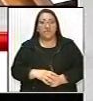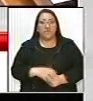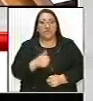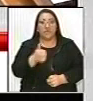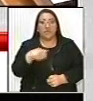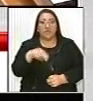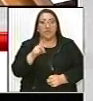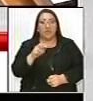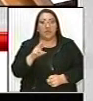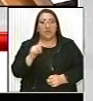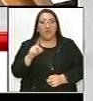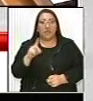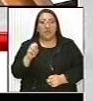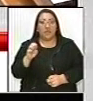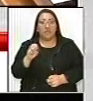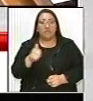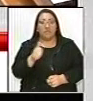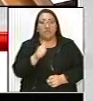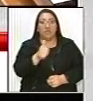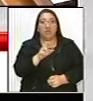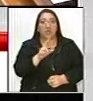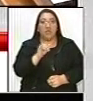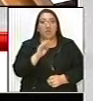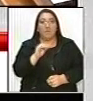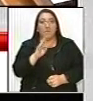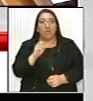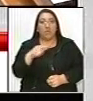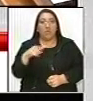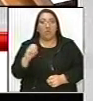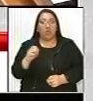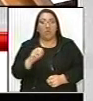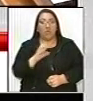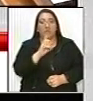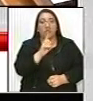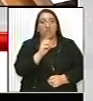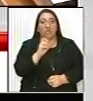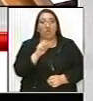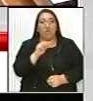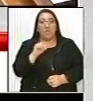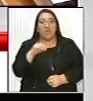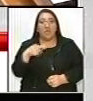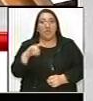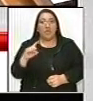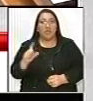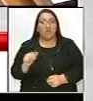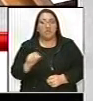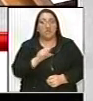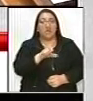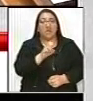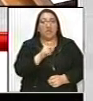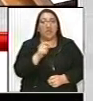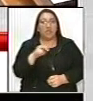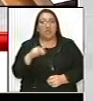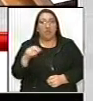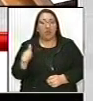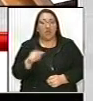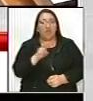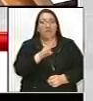Andrade Salguero. Arimborgo Guerra. Domínguez Herrera. Letona Pereira. López